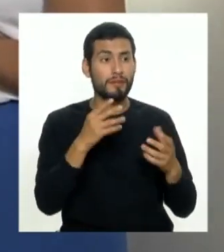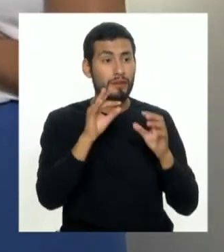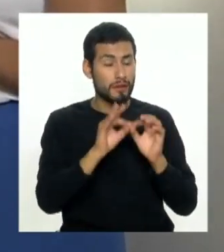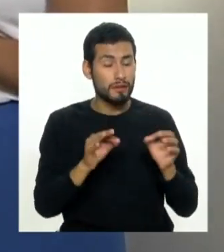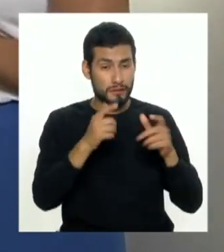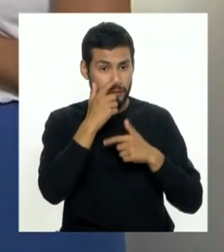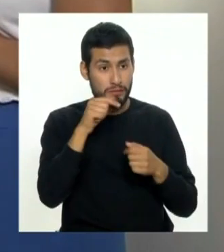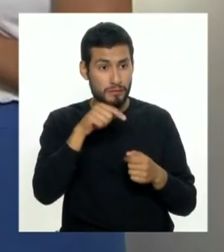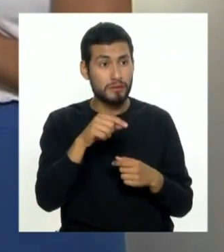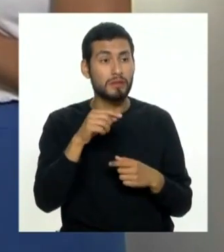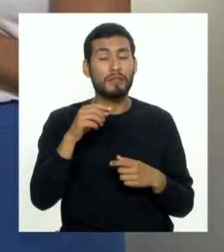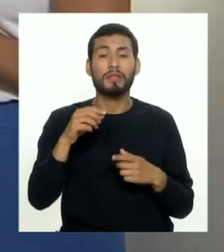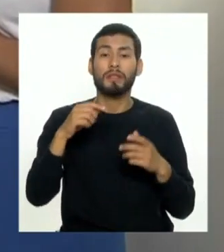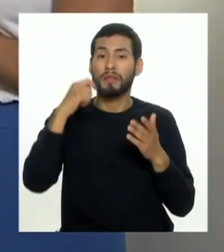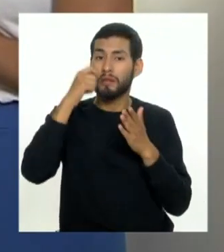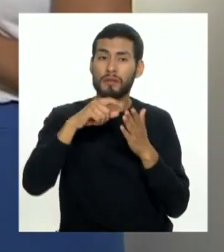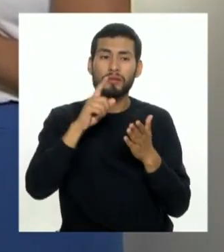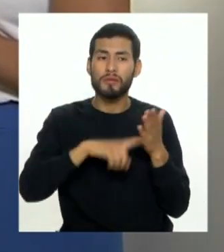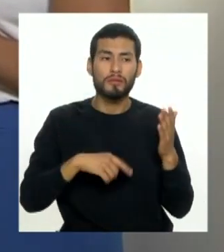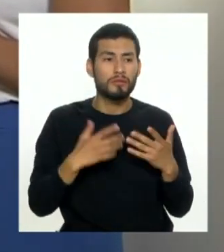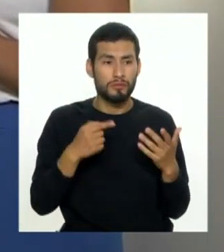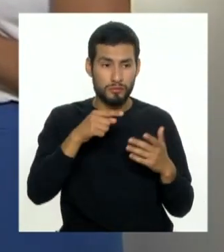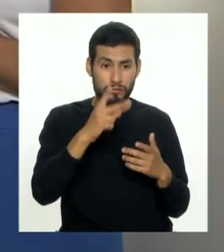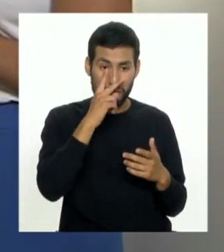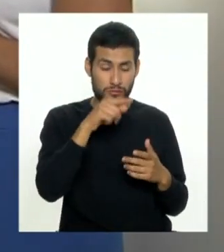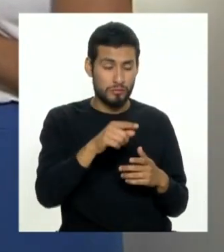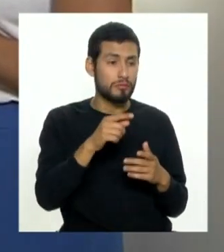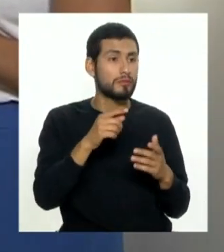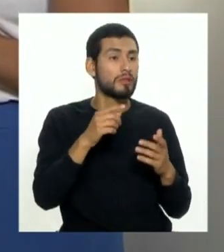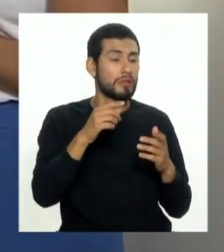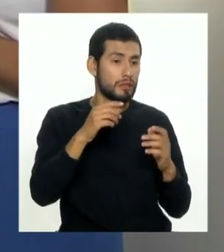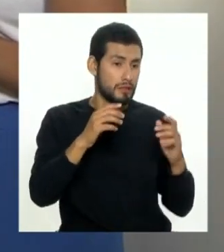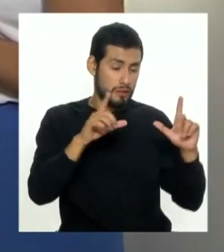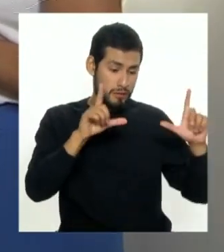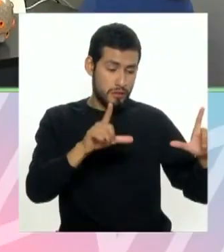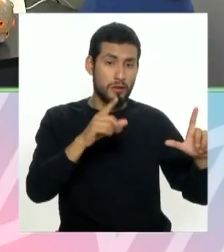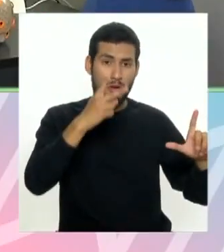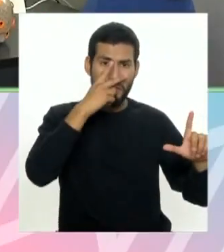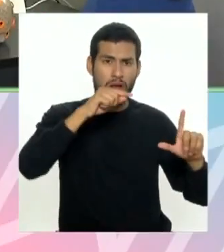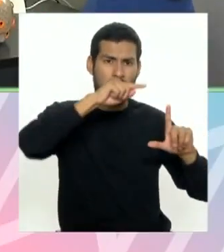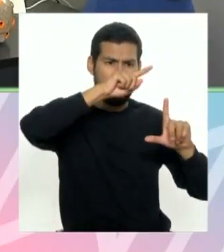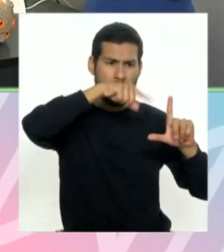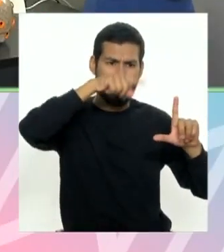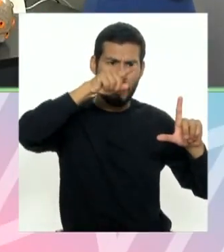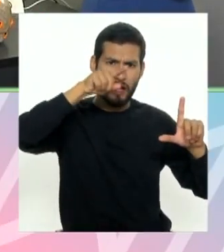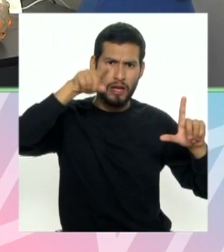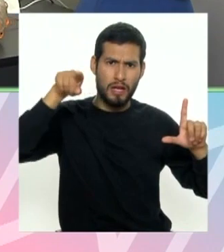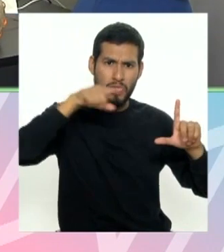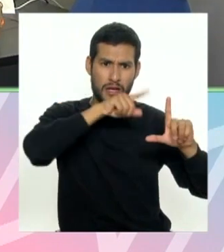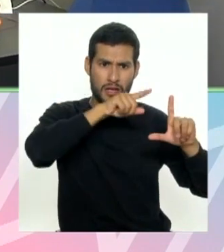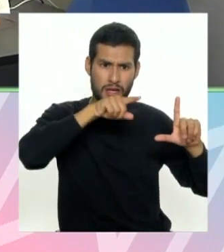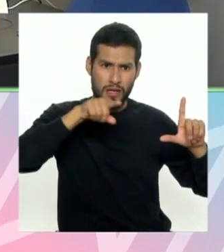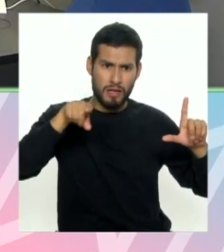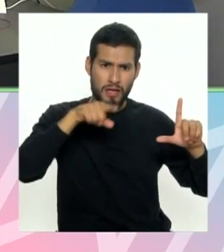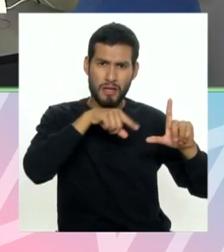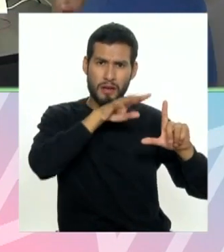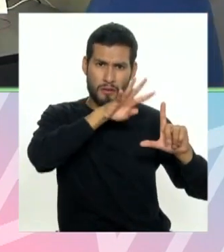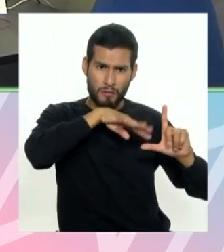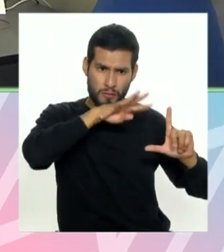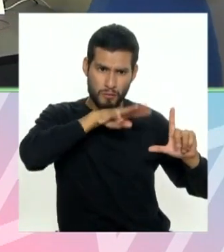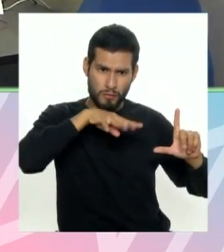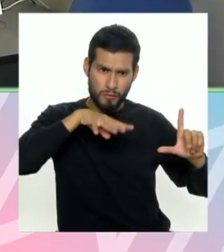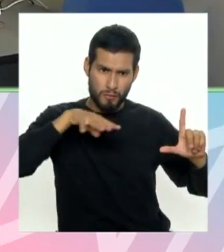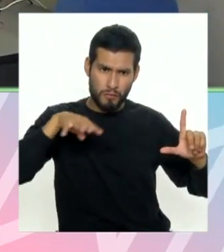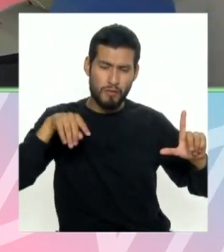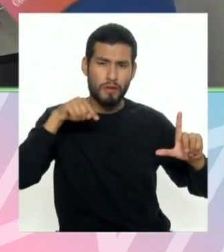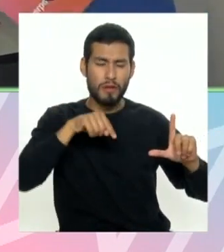interesante del video electroencefalograma es que vamos a tener, por un lado, la actividad cerebral y, por otro, podemos ver al paciente. Porque cuando nosotros evaluamos a